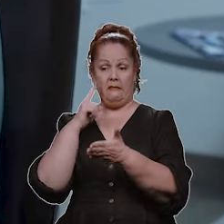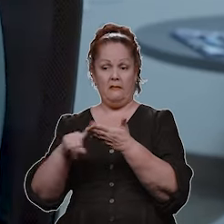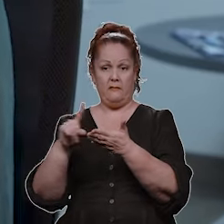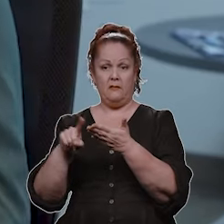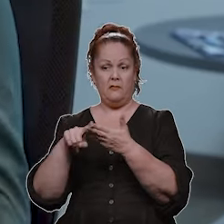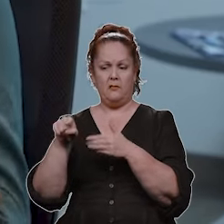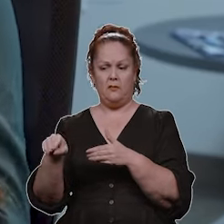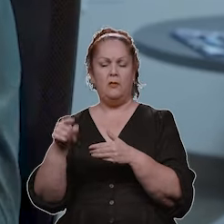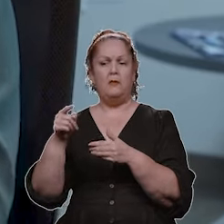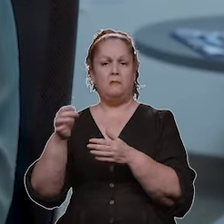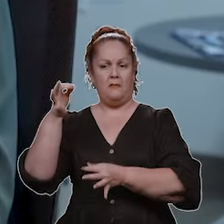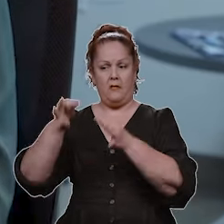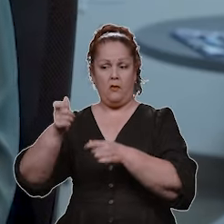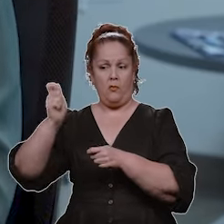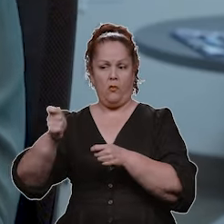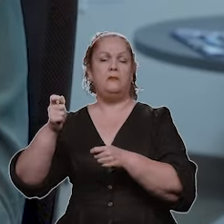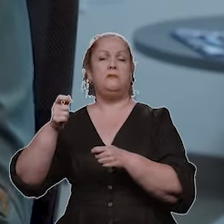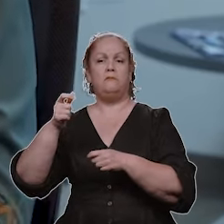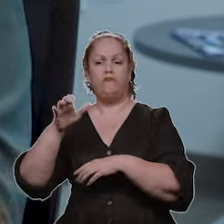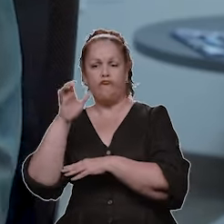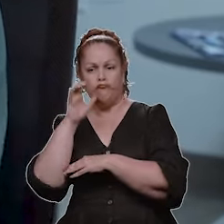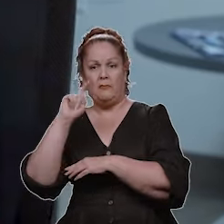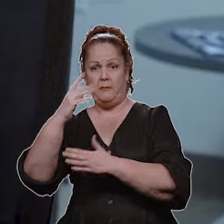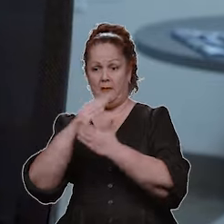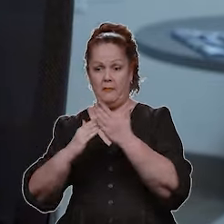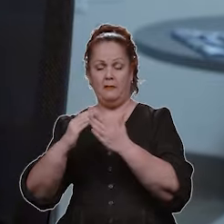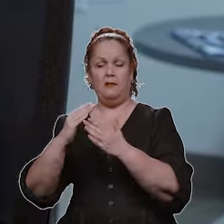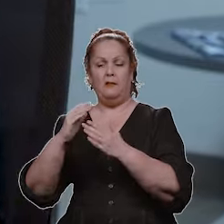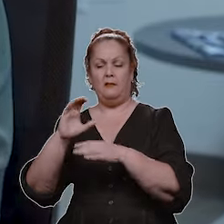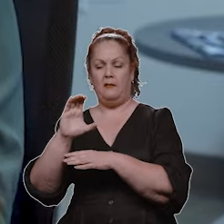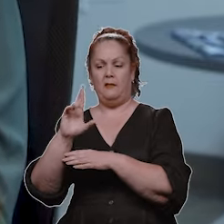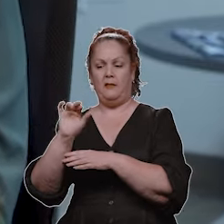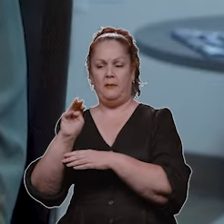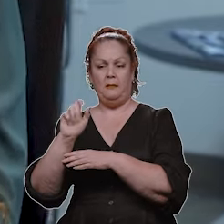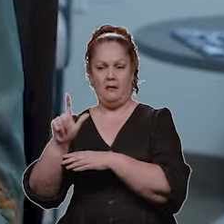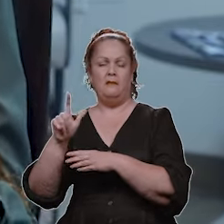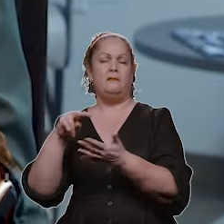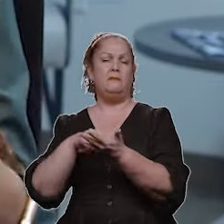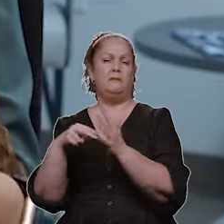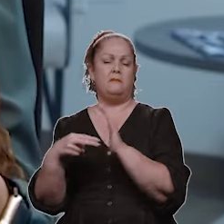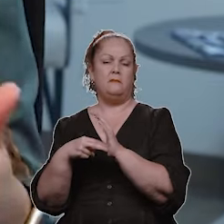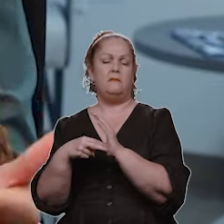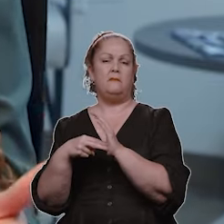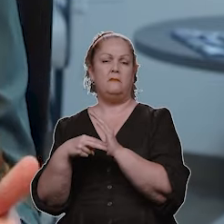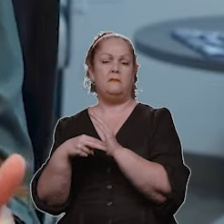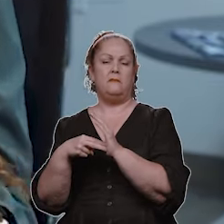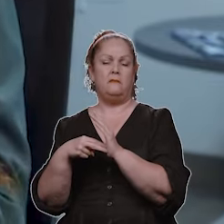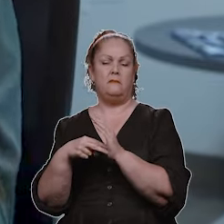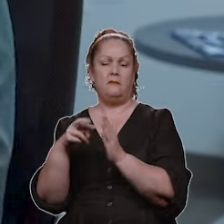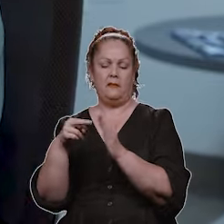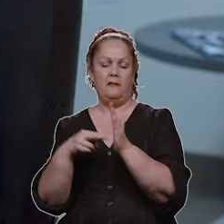investigaciones Pues básicamente un juez va a atender la primera etapa de ese caso criminal que es lo que se le denomina o de ordinario